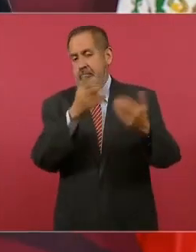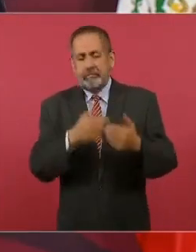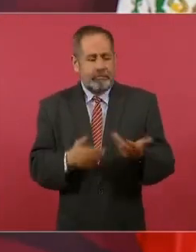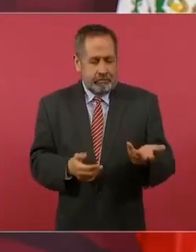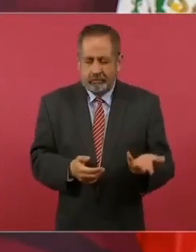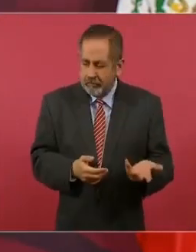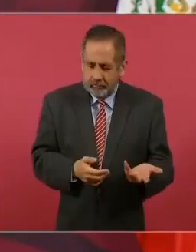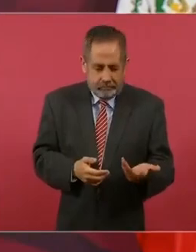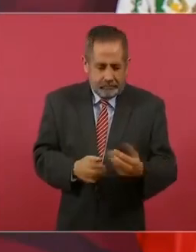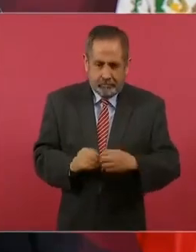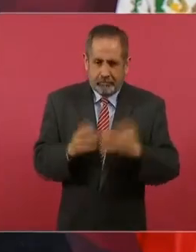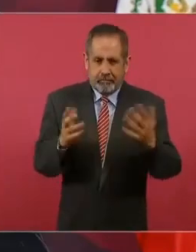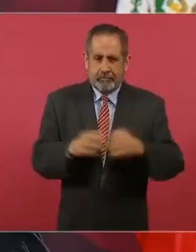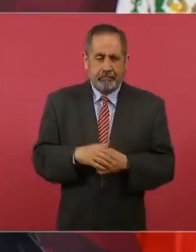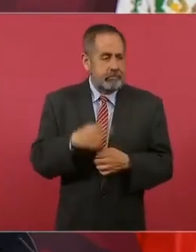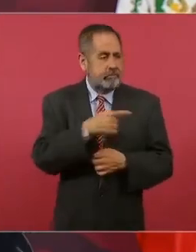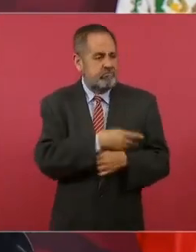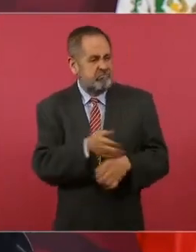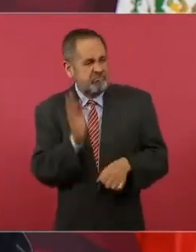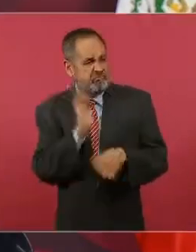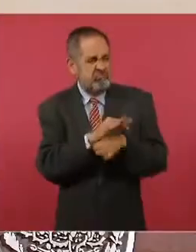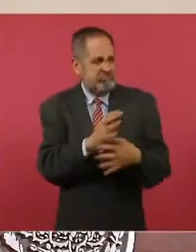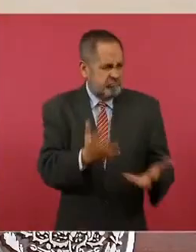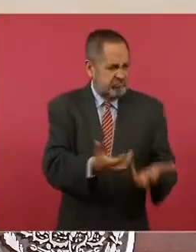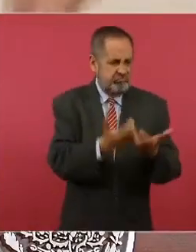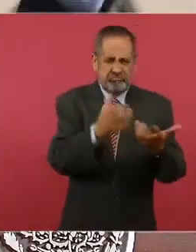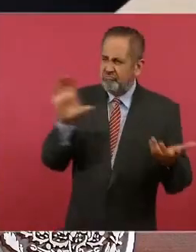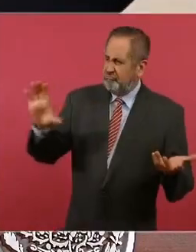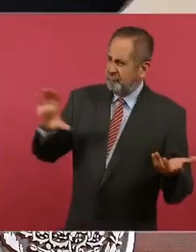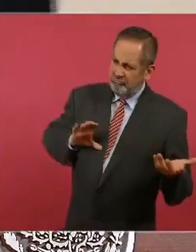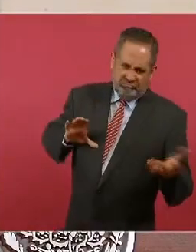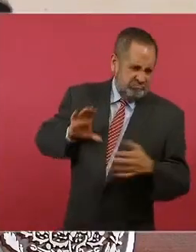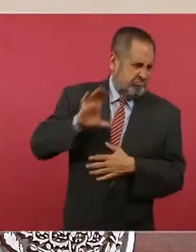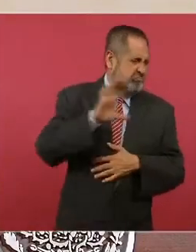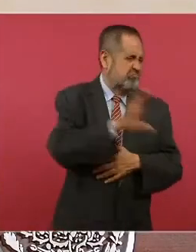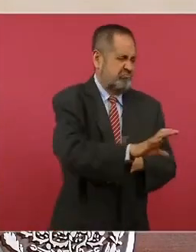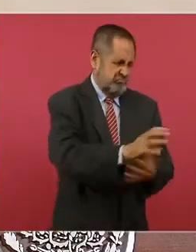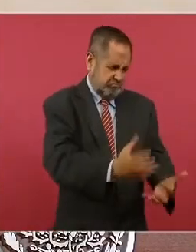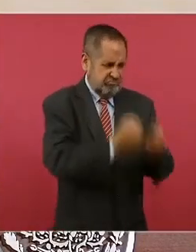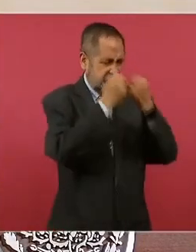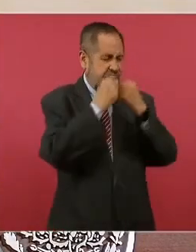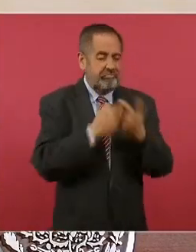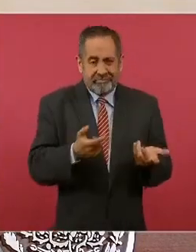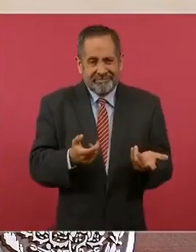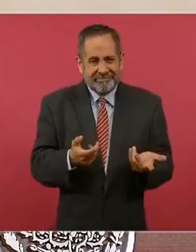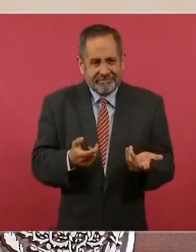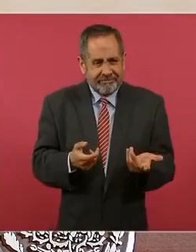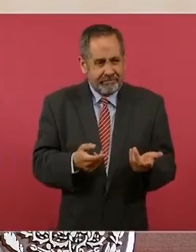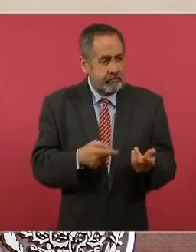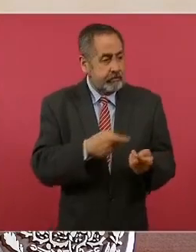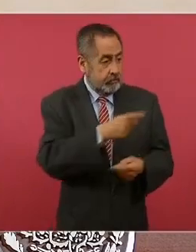si fue el que los rescató, el que convirtió deudas